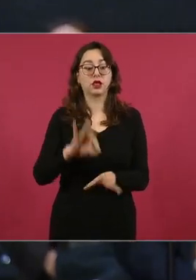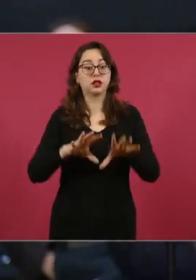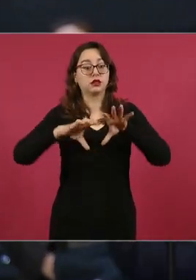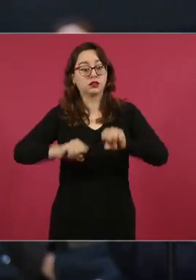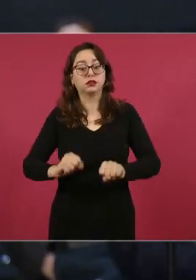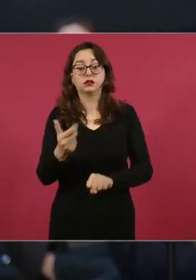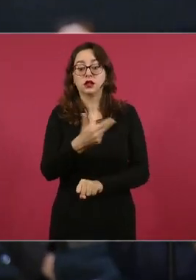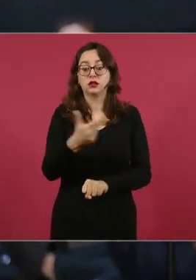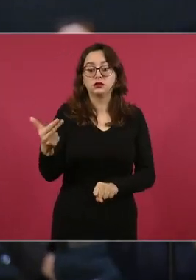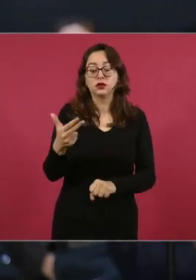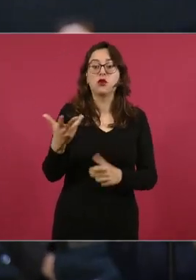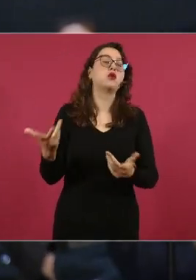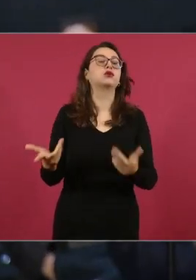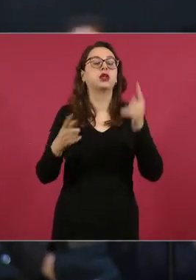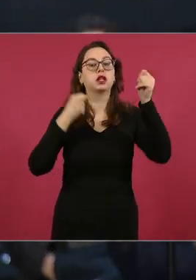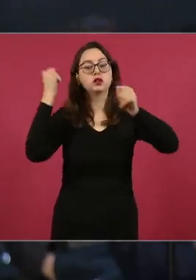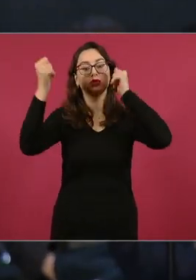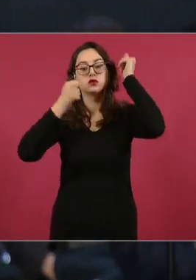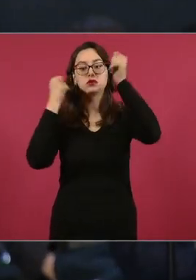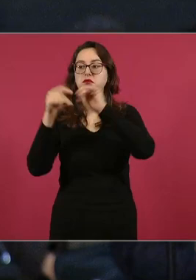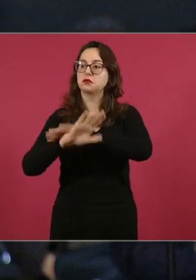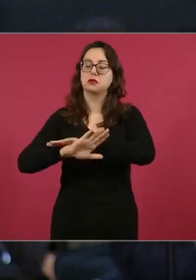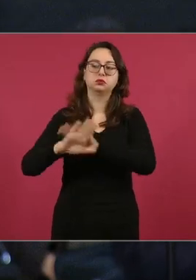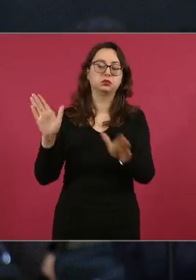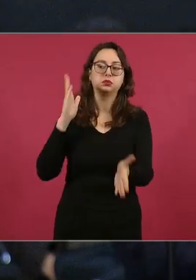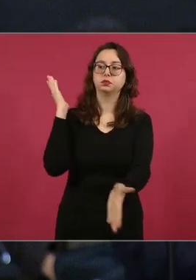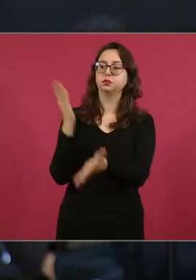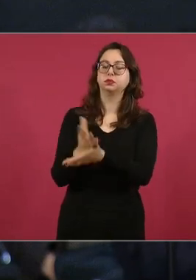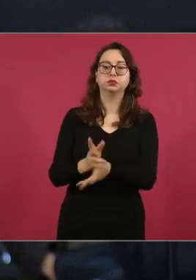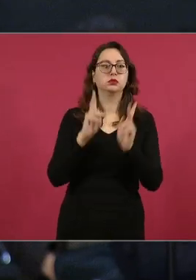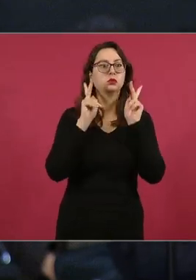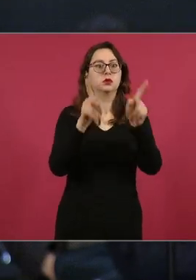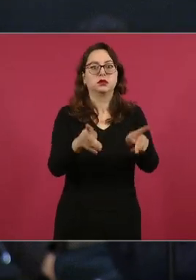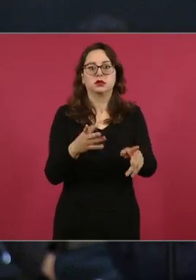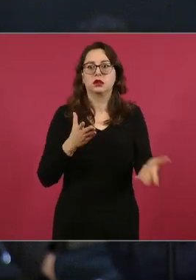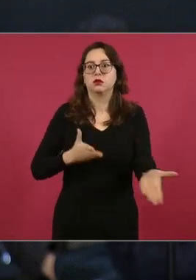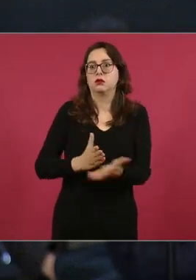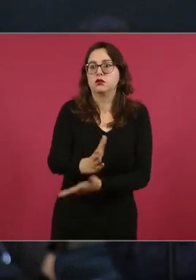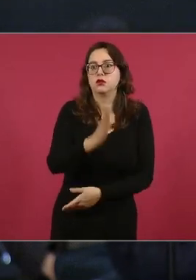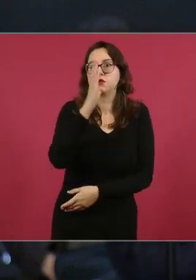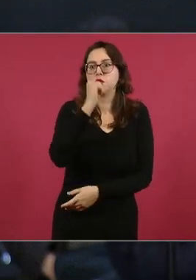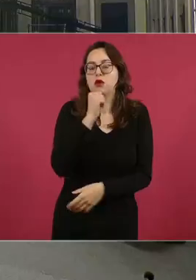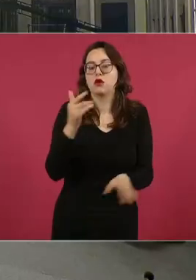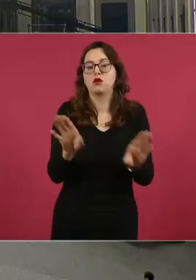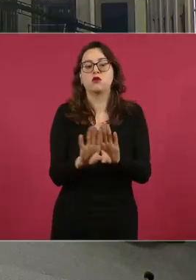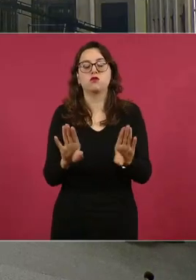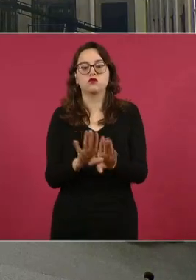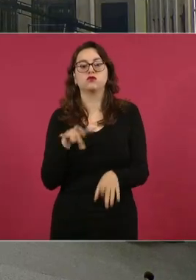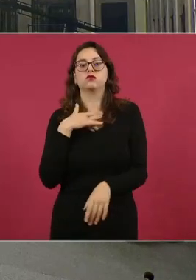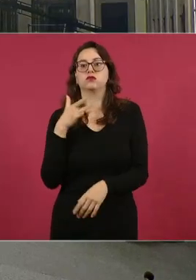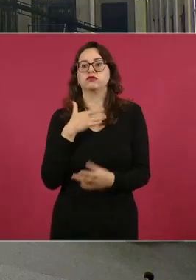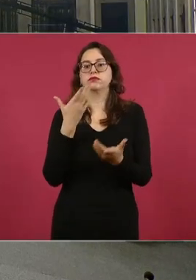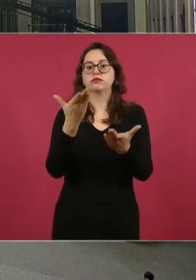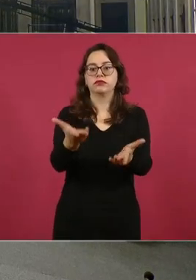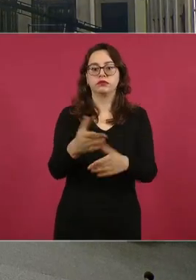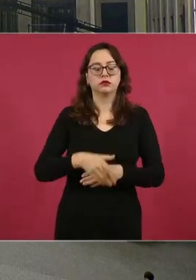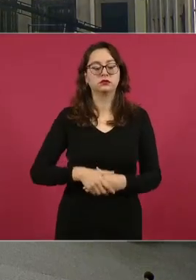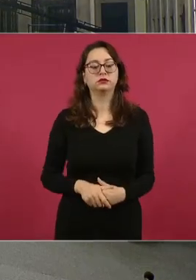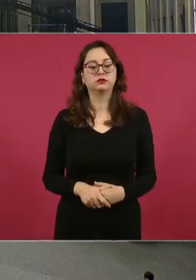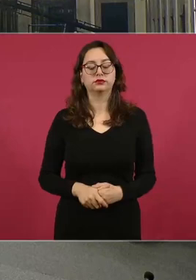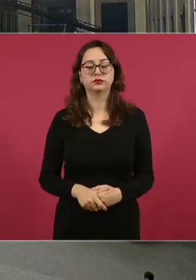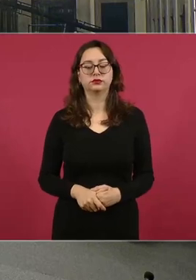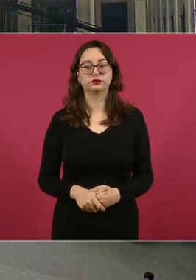de estadounidenses ahí en Puerto Peñasco en diciembre. Entonces, ese sería mi primer planteamiento. Bueno,